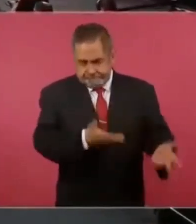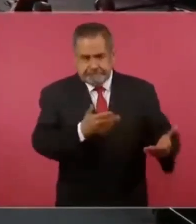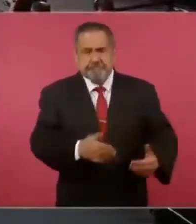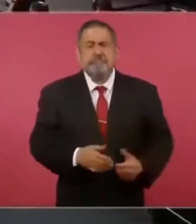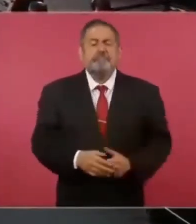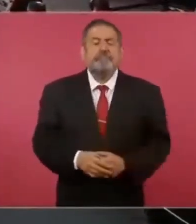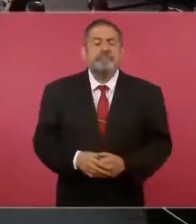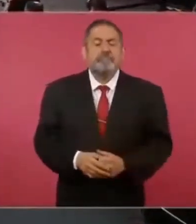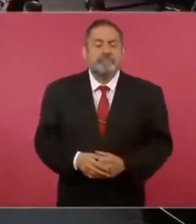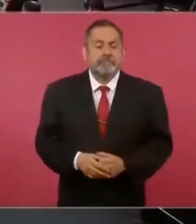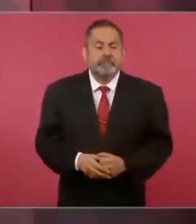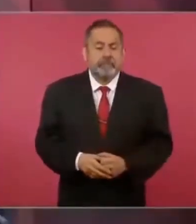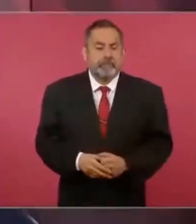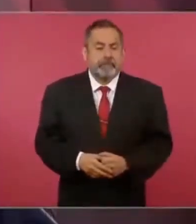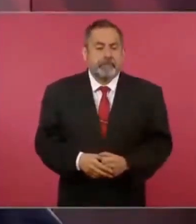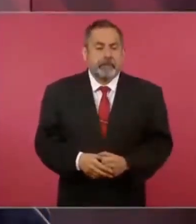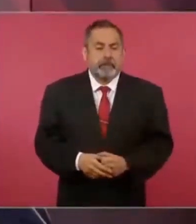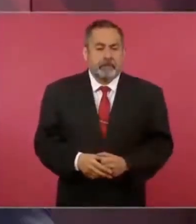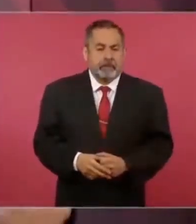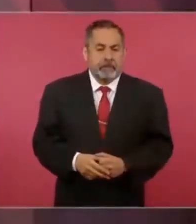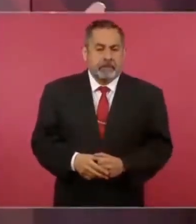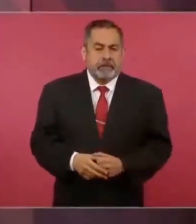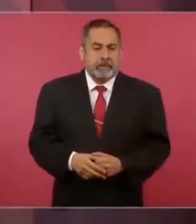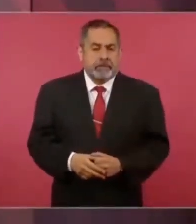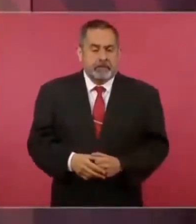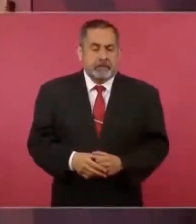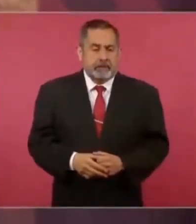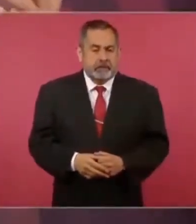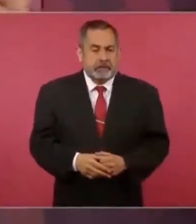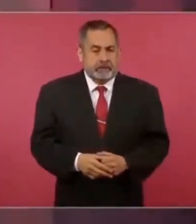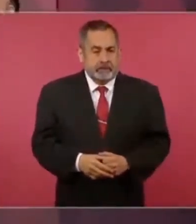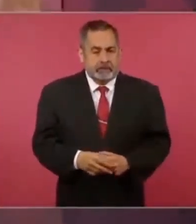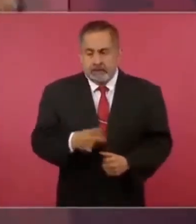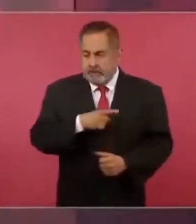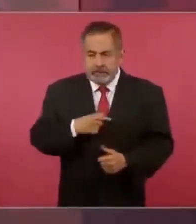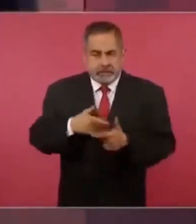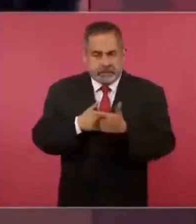Y hay que salir a votar. Lo otro.